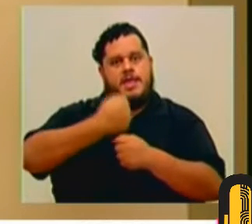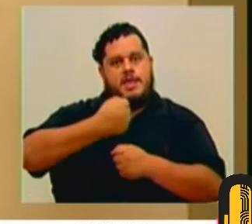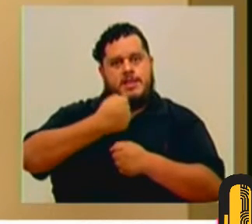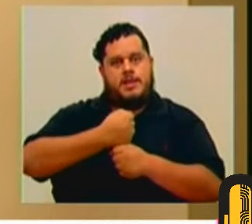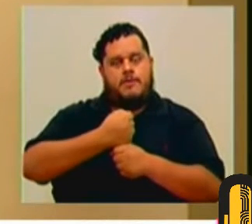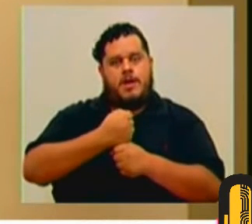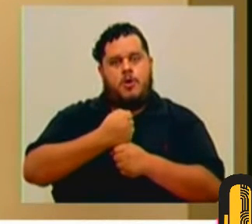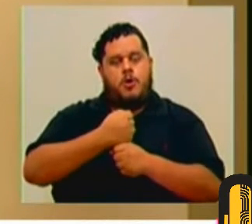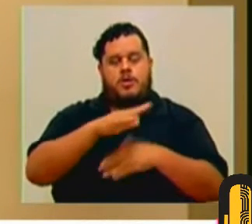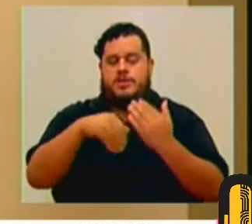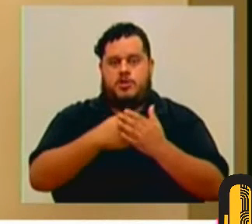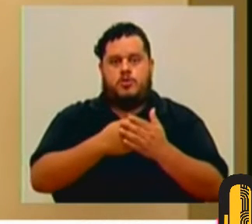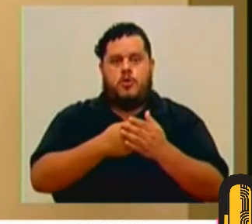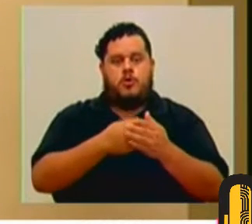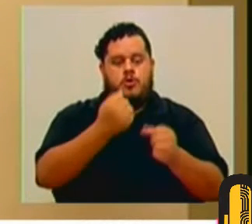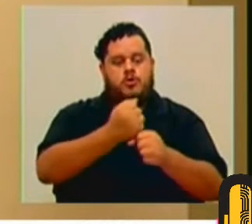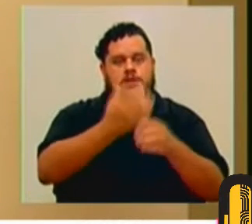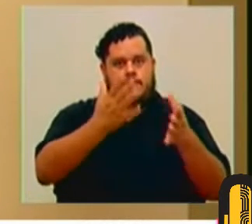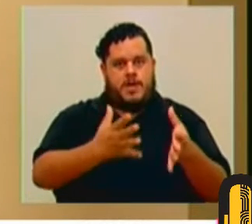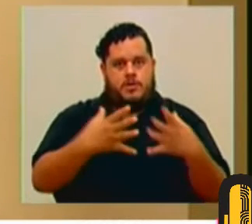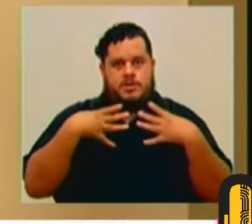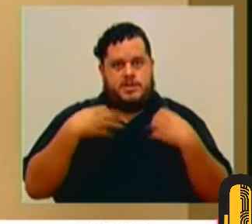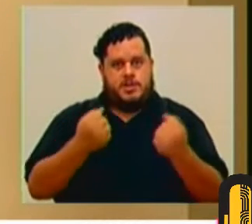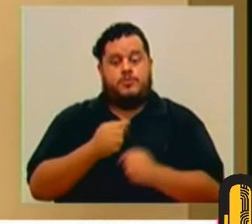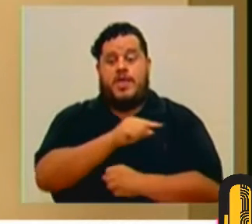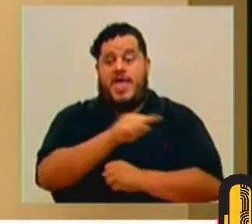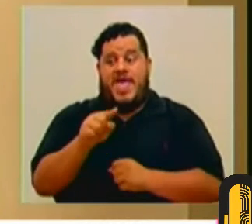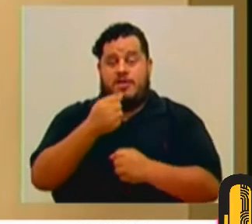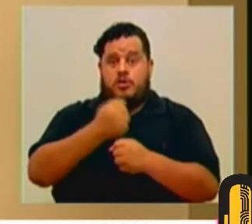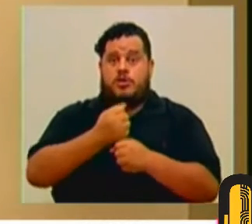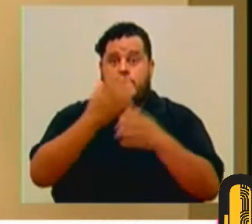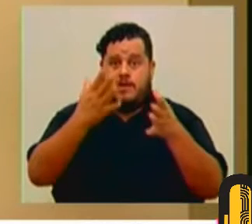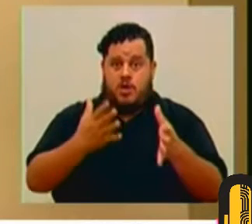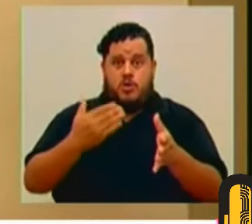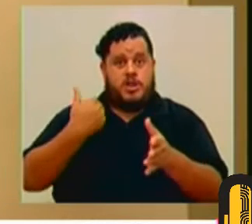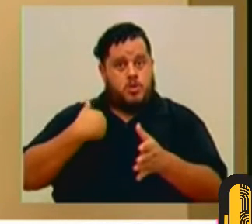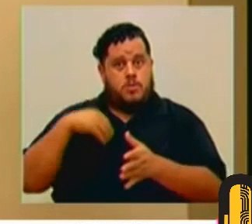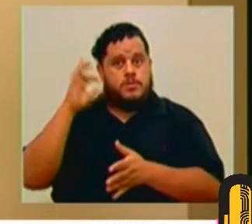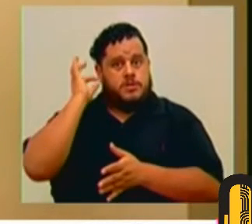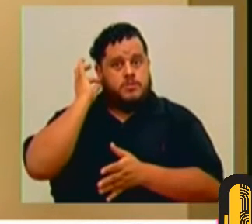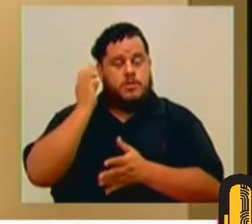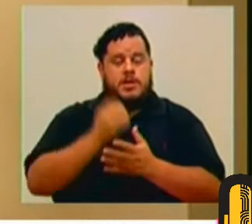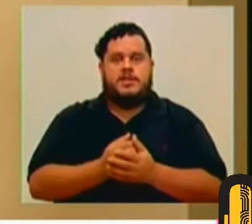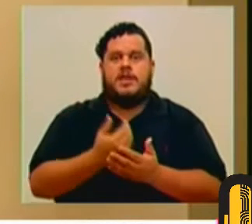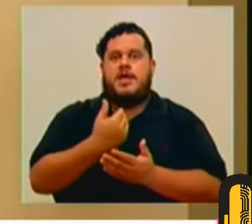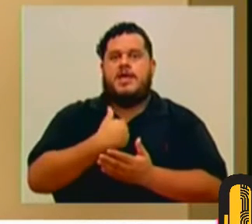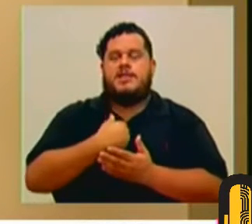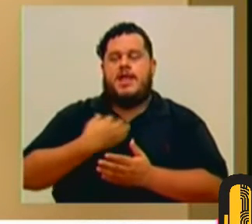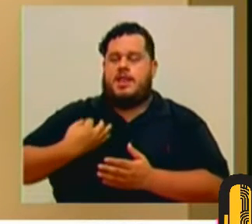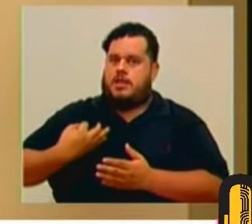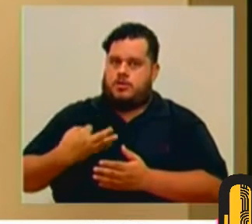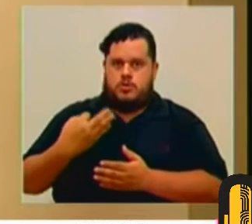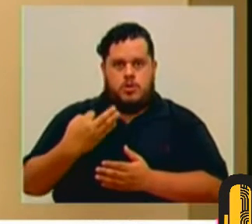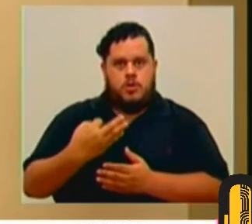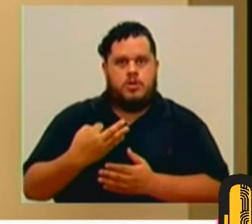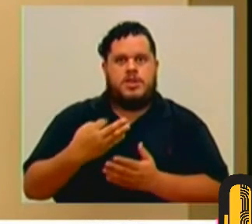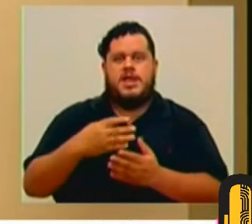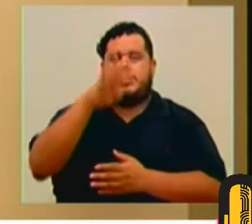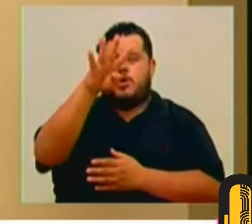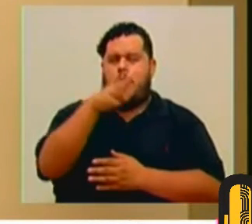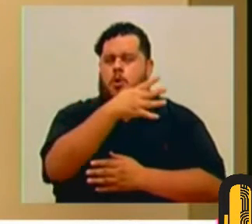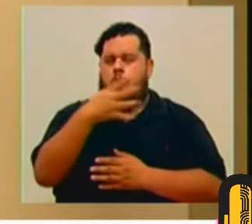en la labor del personal de salud. Estas trabajadoras y trabajadores tienen a diario jornadas